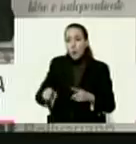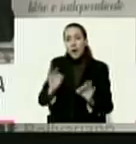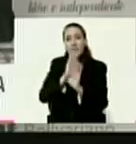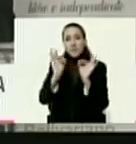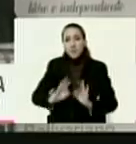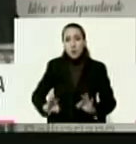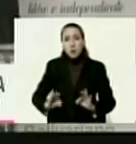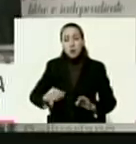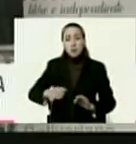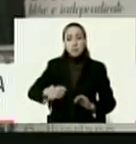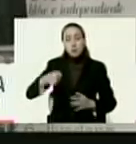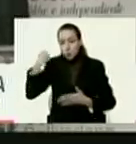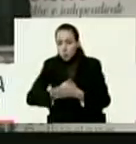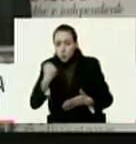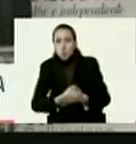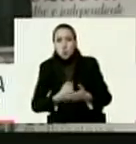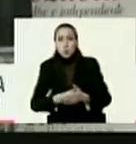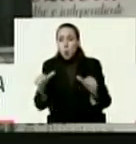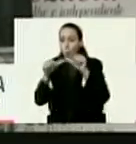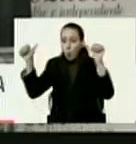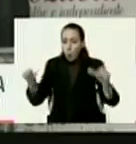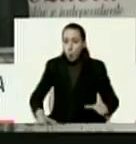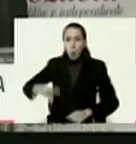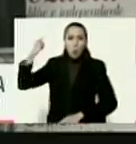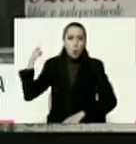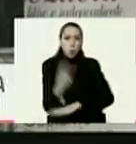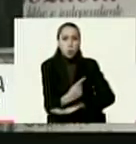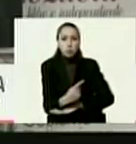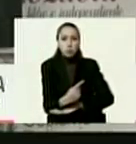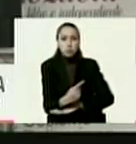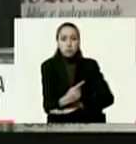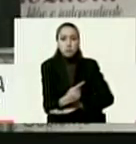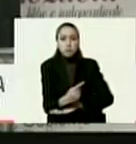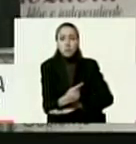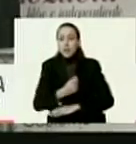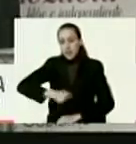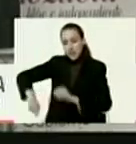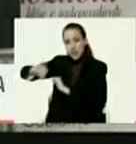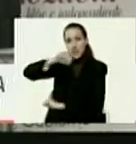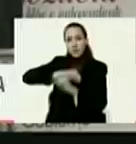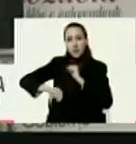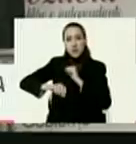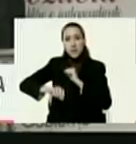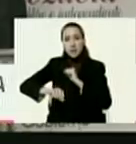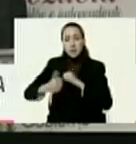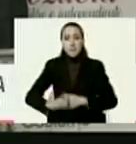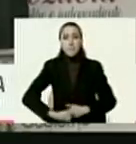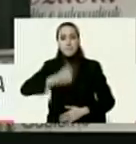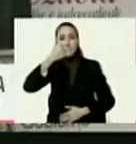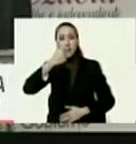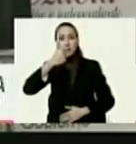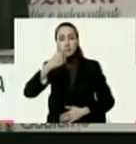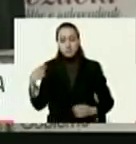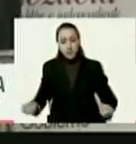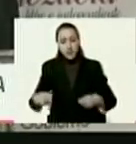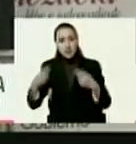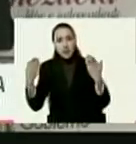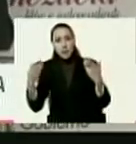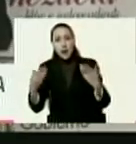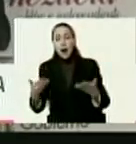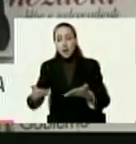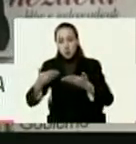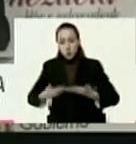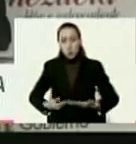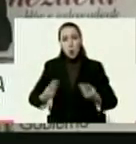luchar contra un sistema de dominación totalmente depredador y defender así, aún más, salvar a quien nos dio la